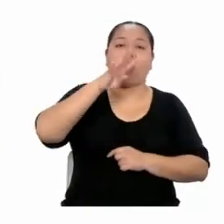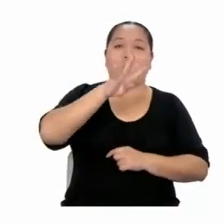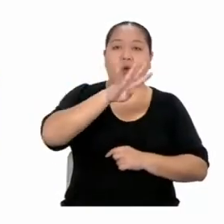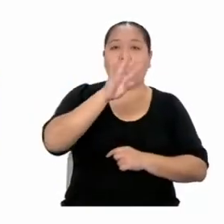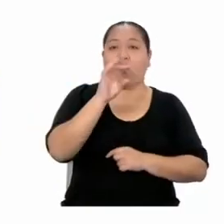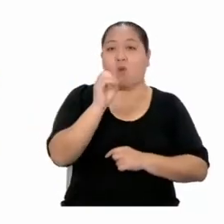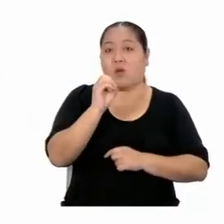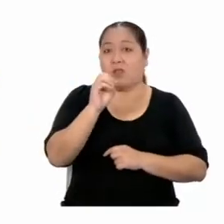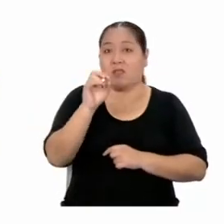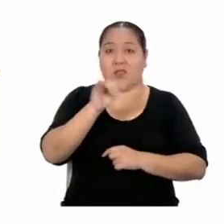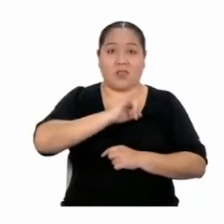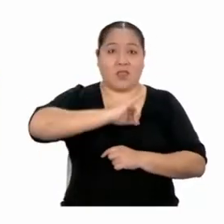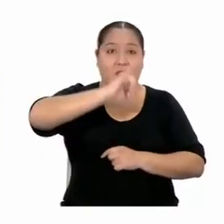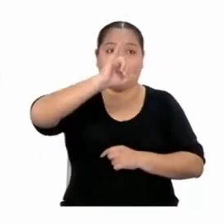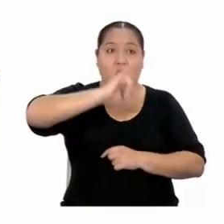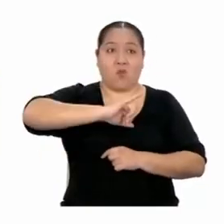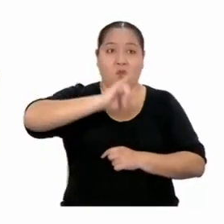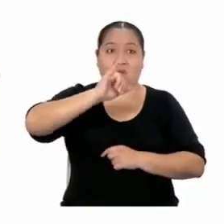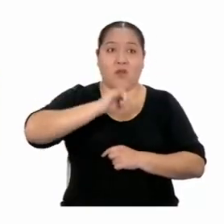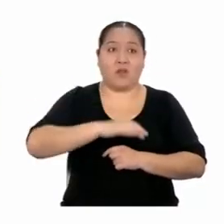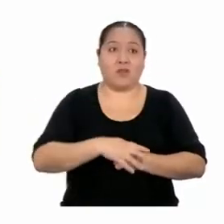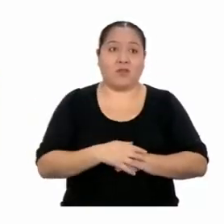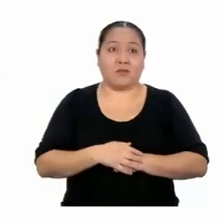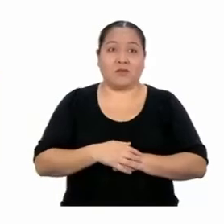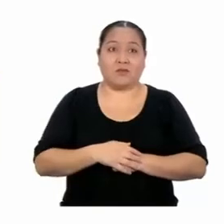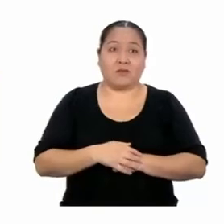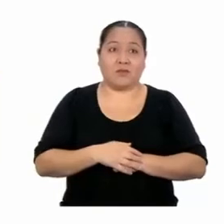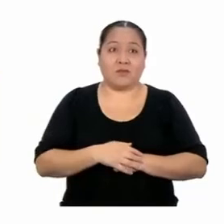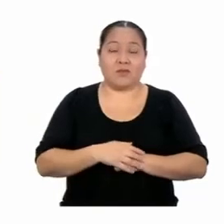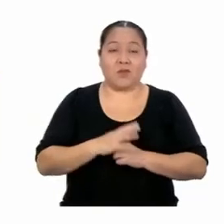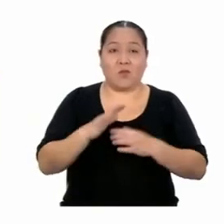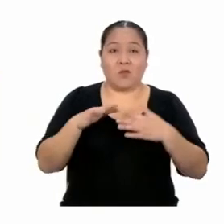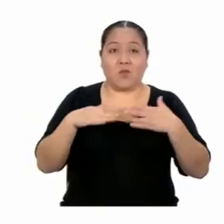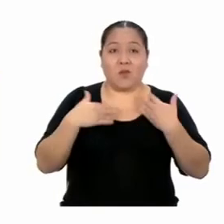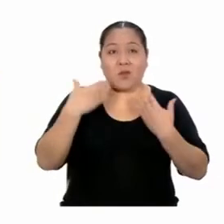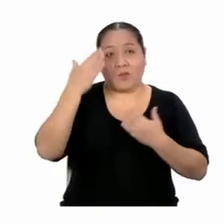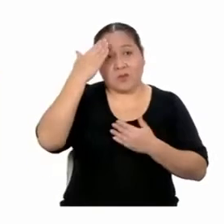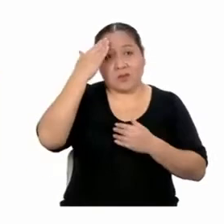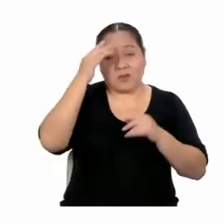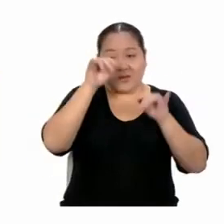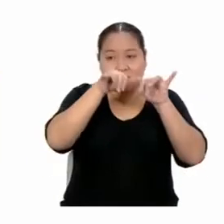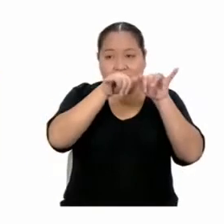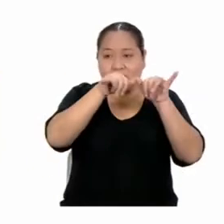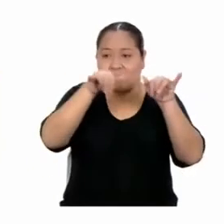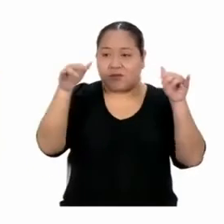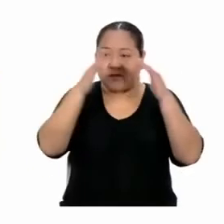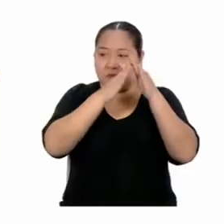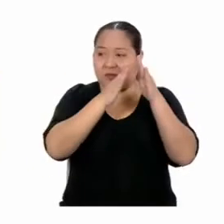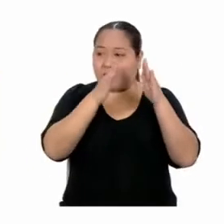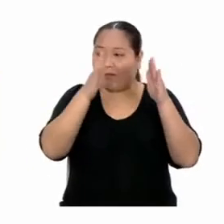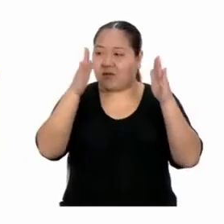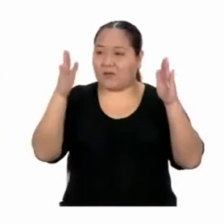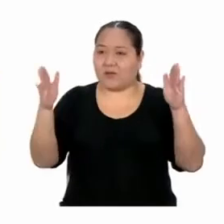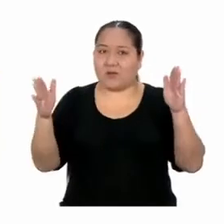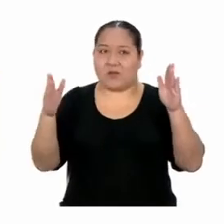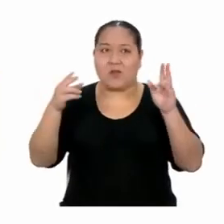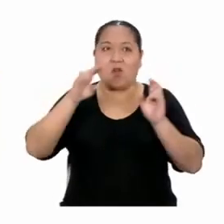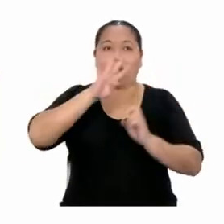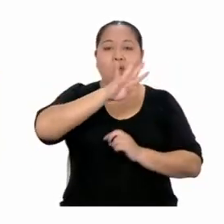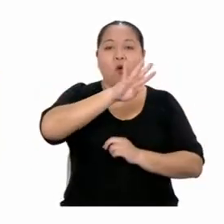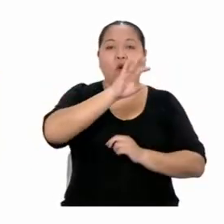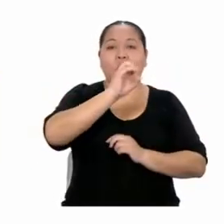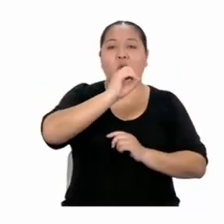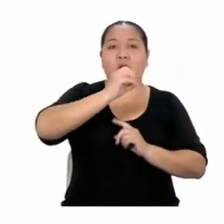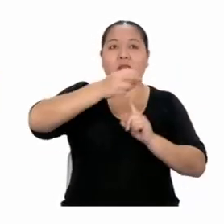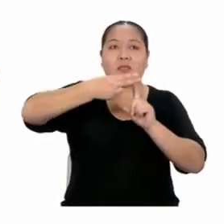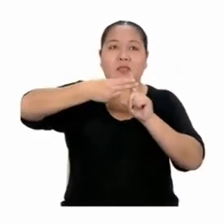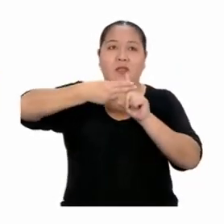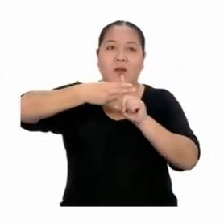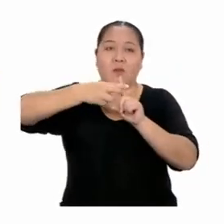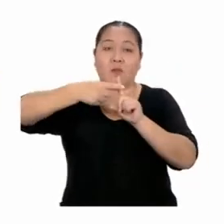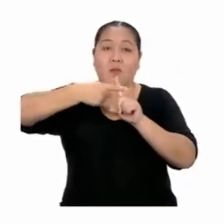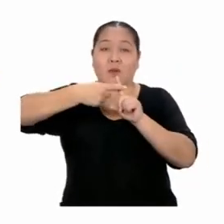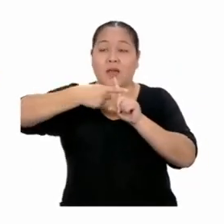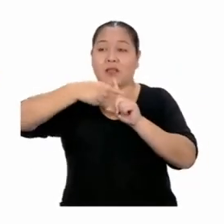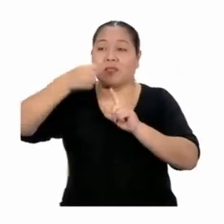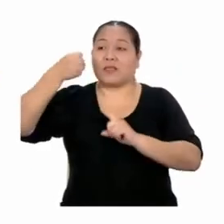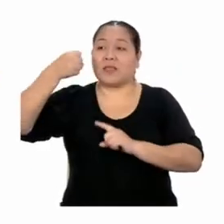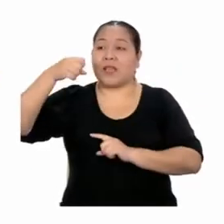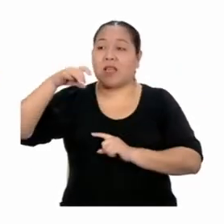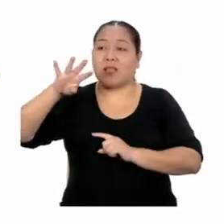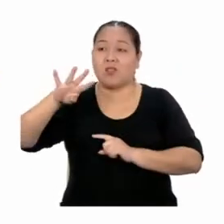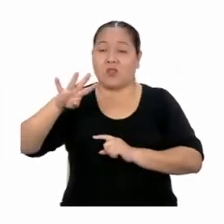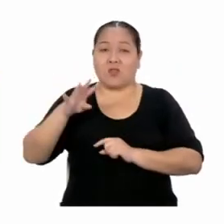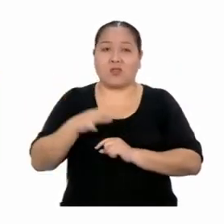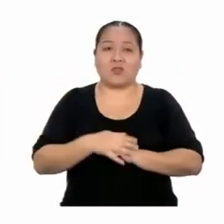mismo. Observa aquí. Podemos obtener la medida del largo total del terreno si sumamos los 40 metros del jardín y los 14